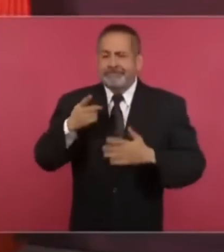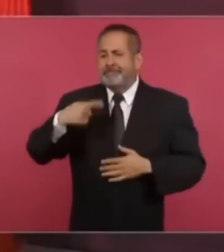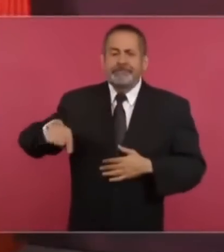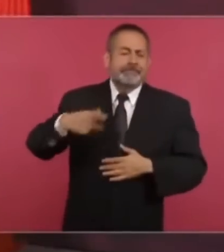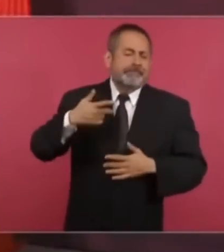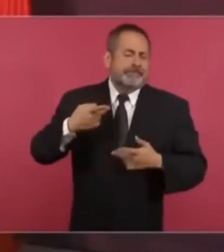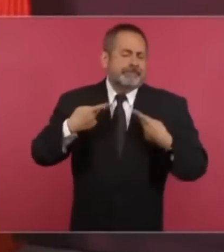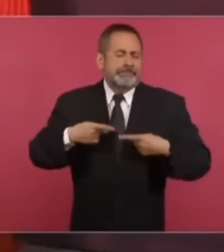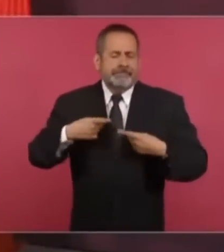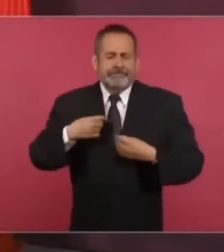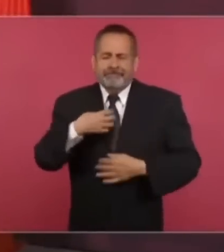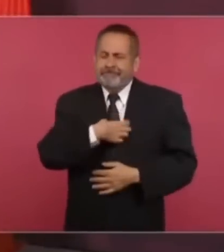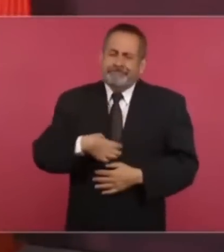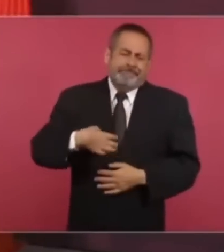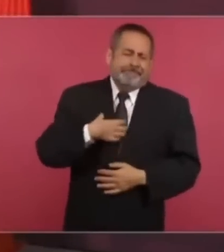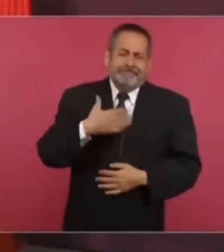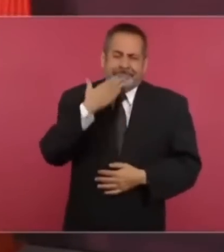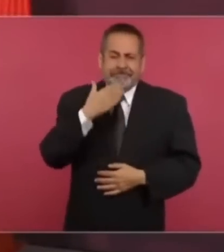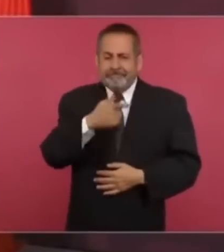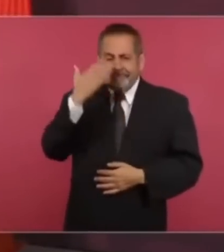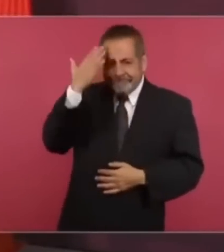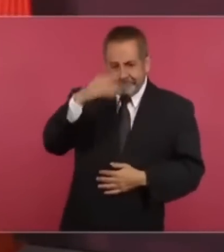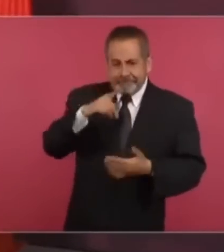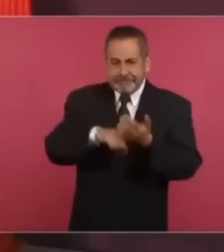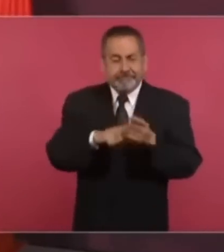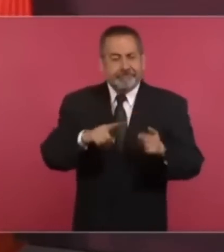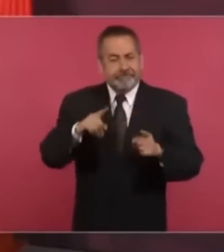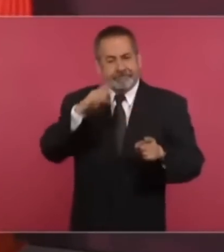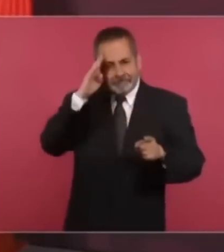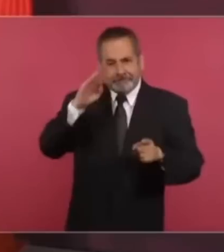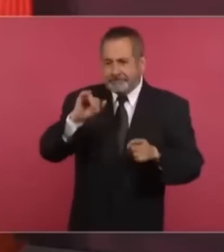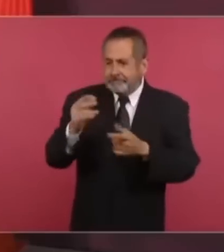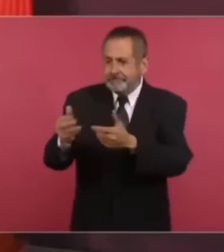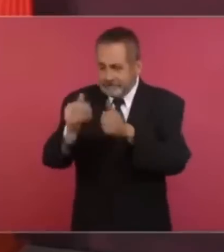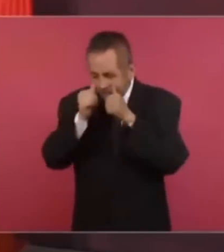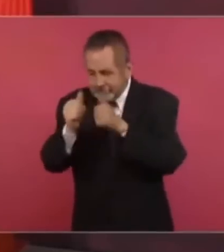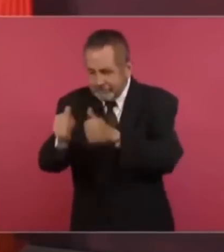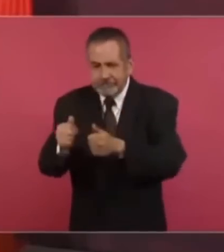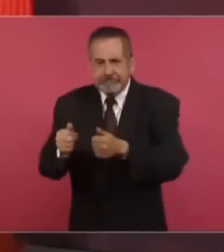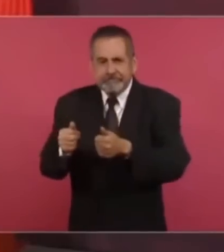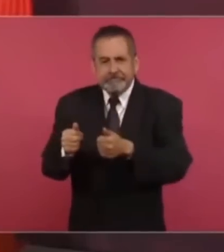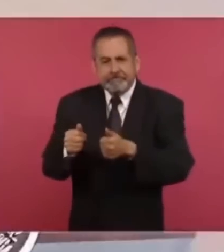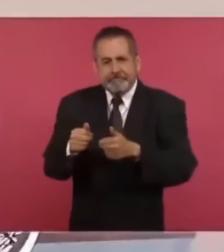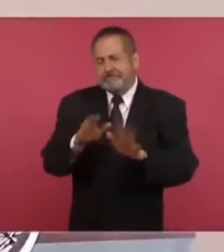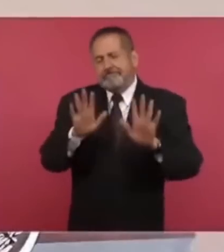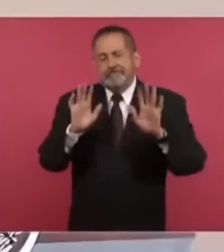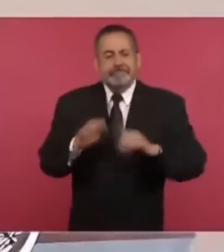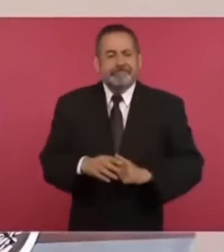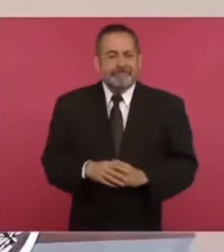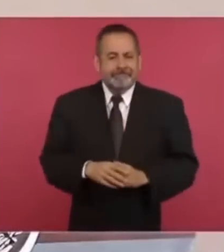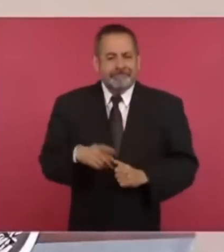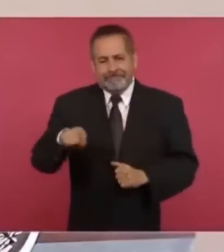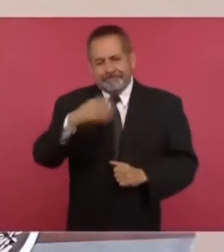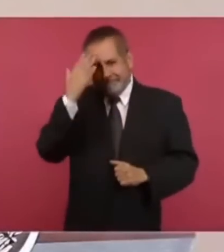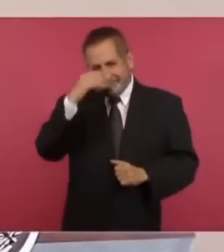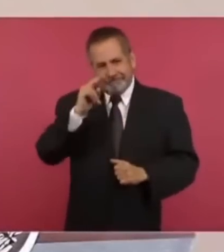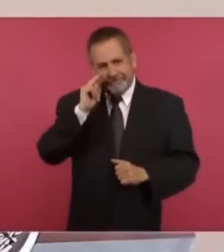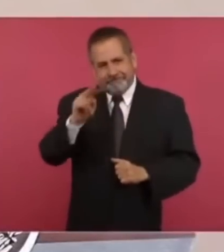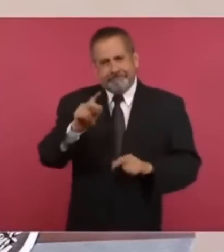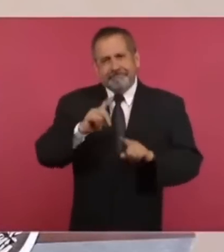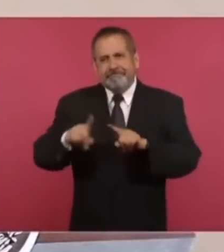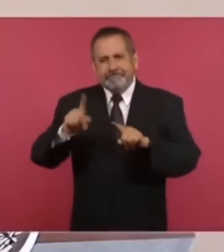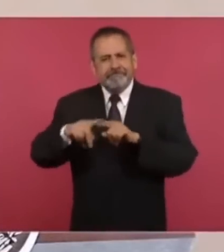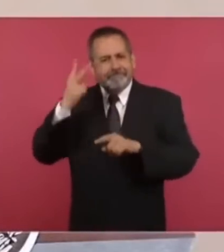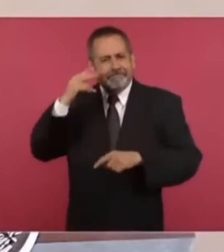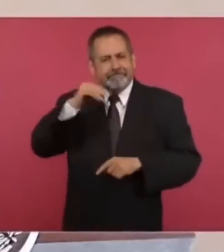maravillada al escuchar, al saber que el señor está recibiendo, de que se le va a atender. Y bueno, ustedes han visto en todas